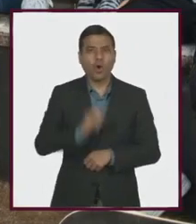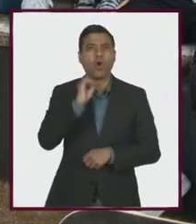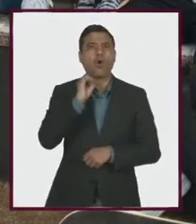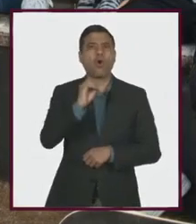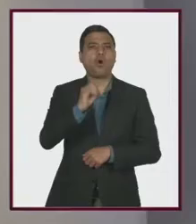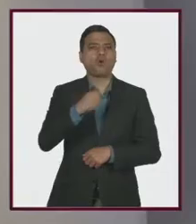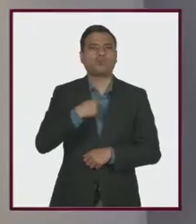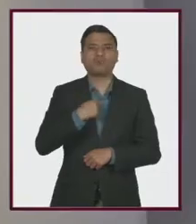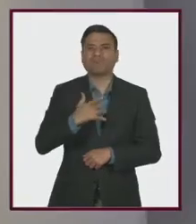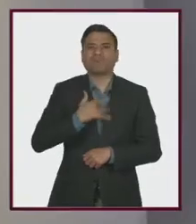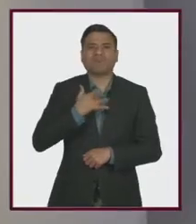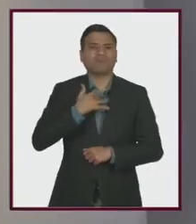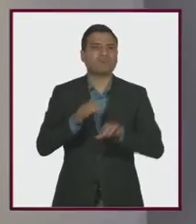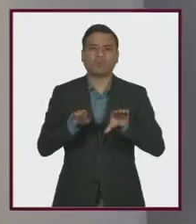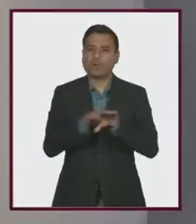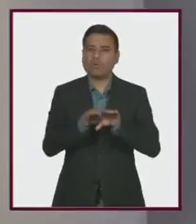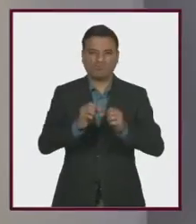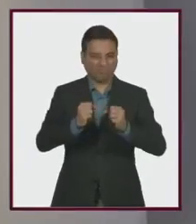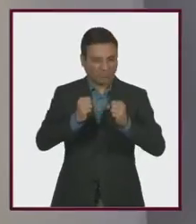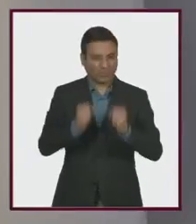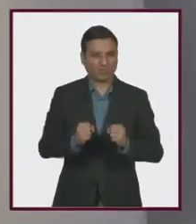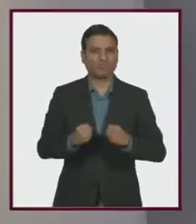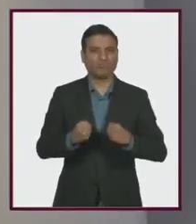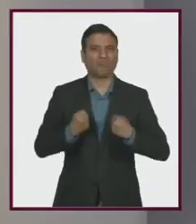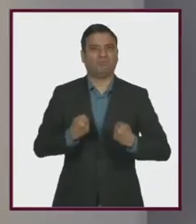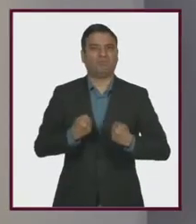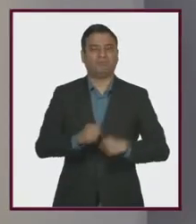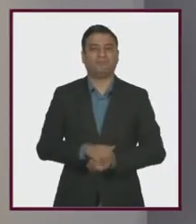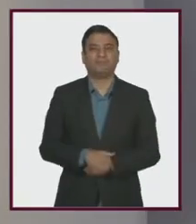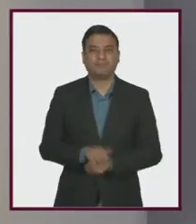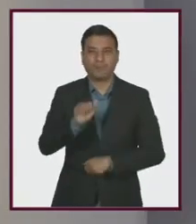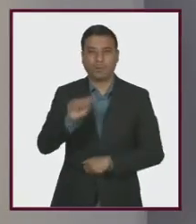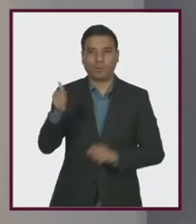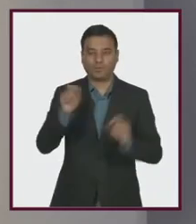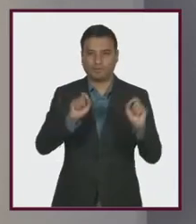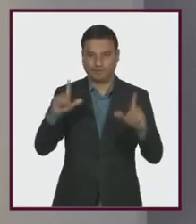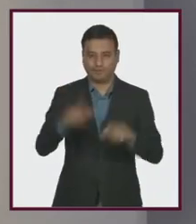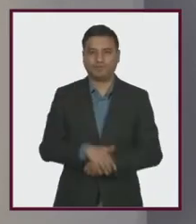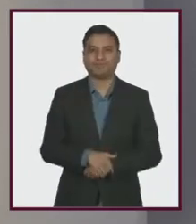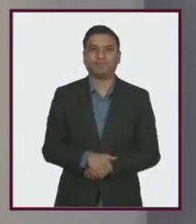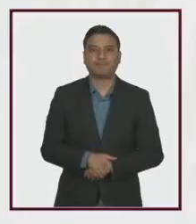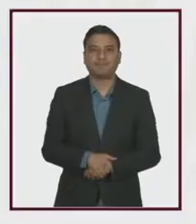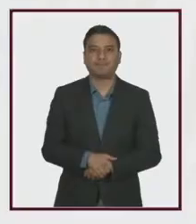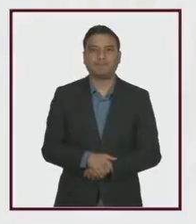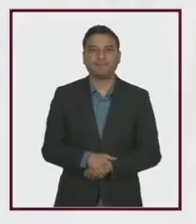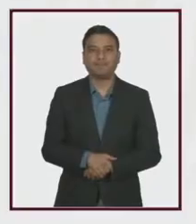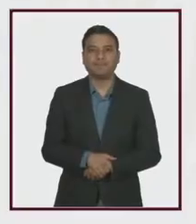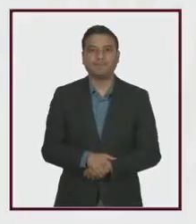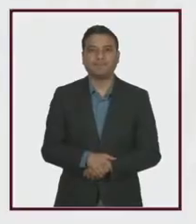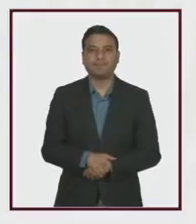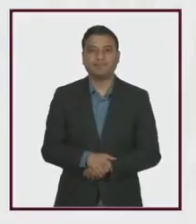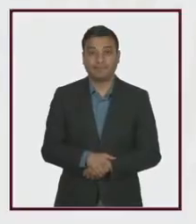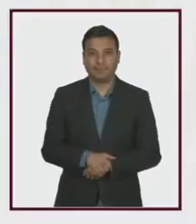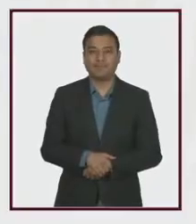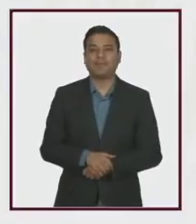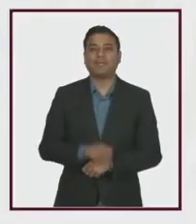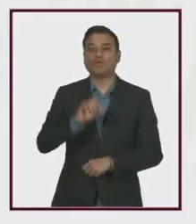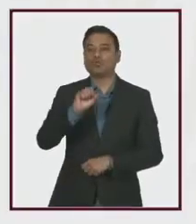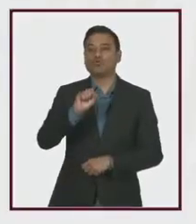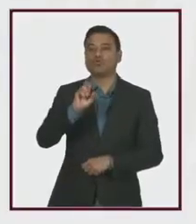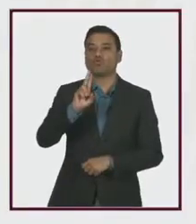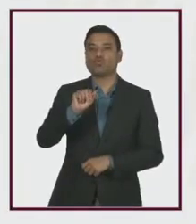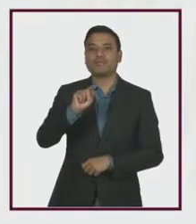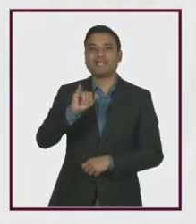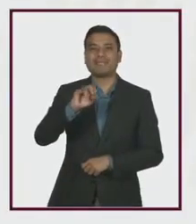seguros de sí mismos. La que sigue, por favor. hablemos sobre sustancias, pongamos reglas